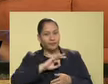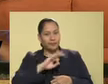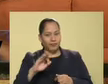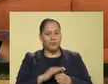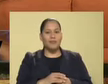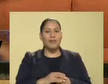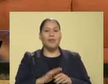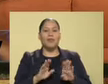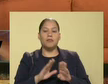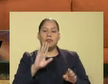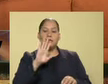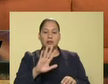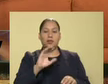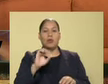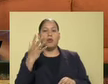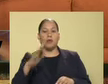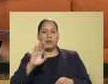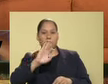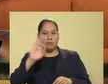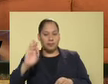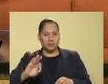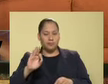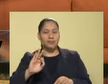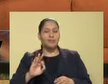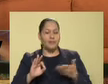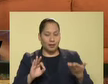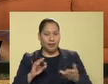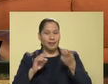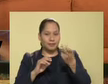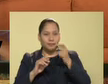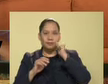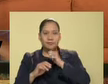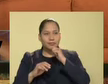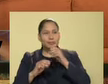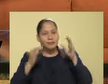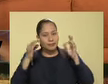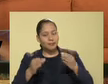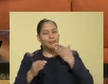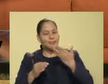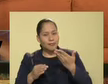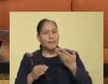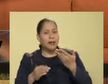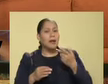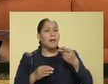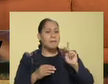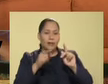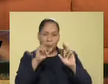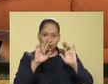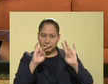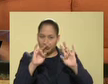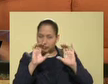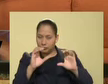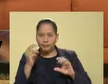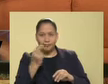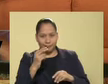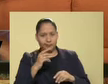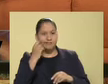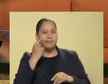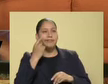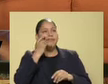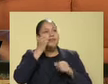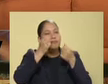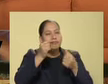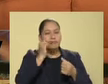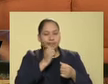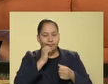a descontar del 5 al 10%. Entonces, bueno, sí son adecuados, pero hay que tener mucho cuidado. Ahora, si tú ya